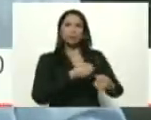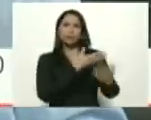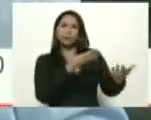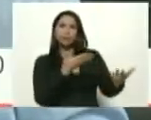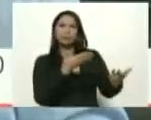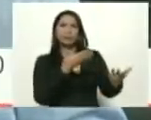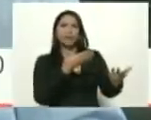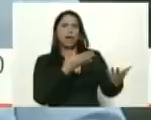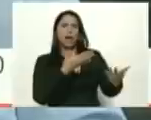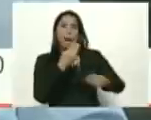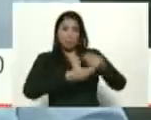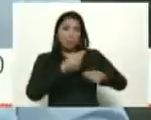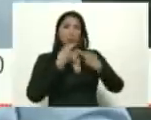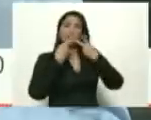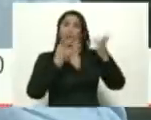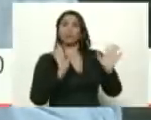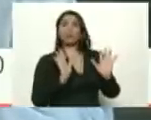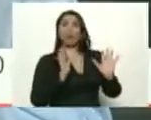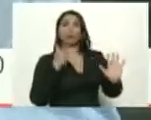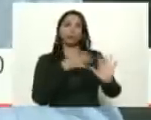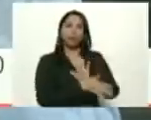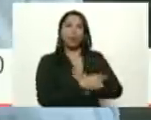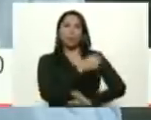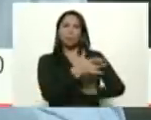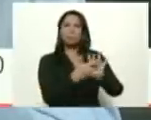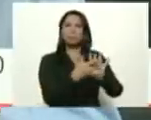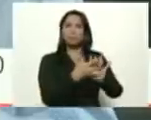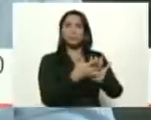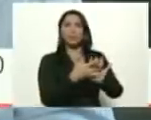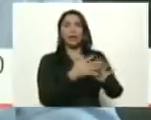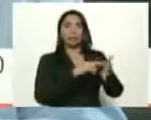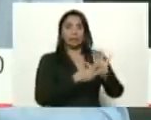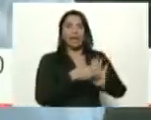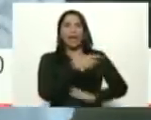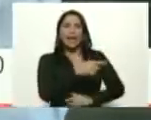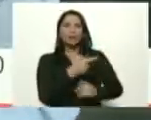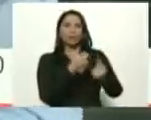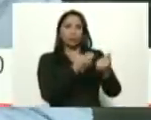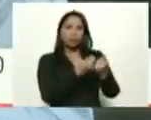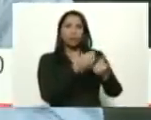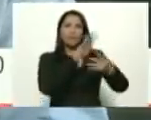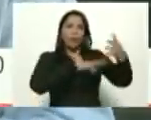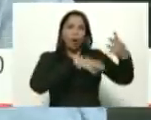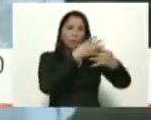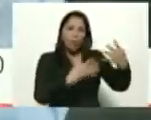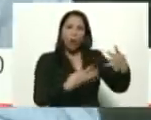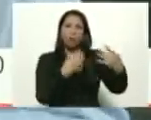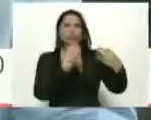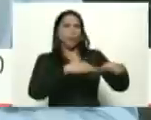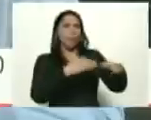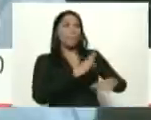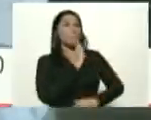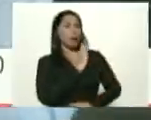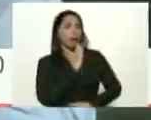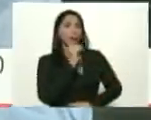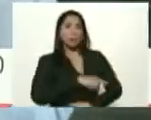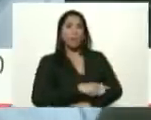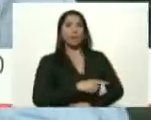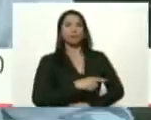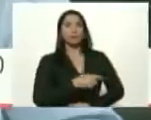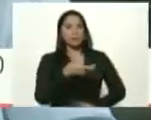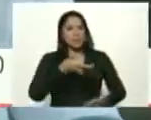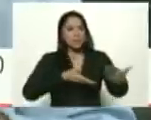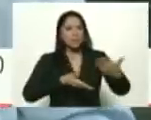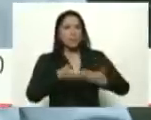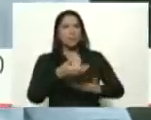a hacer algunos anuncios vinculados a esto. Es decir, hay esquemas de financiación tradicionales por la banca y a través del intercambio